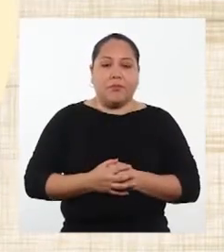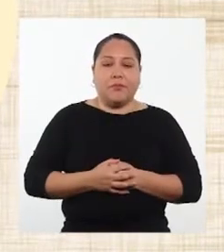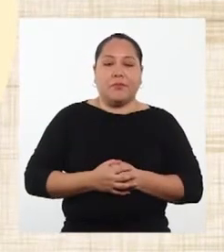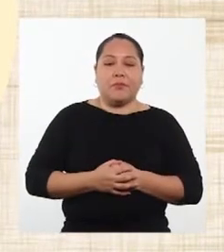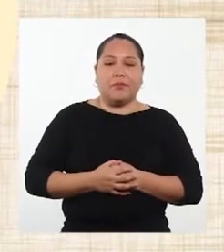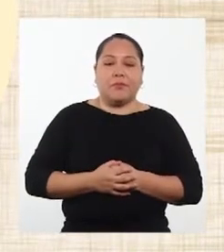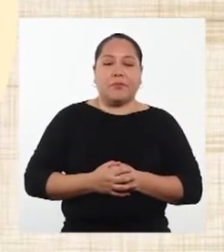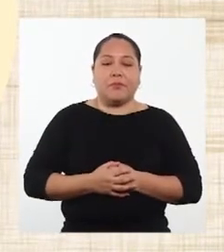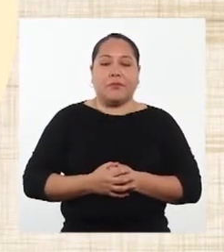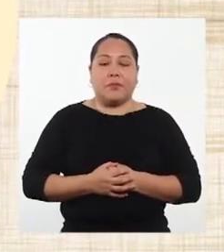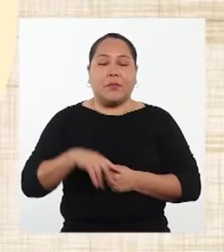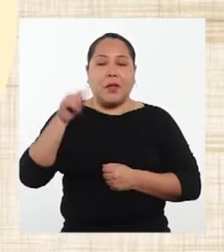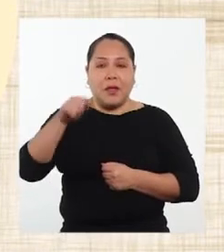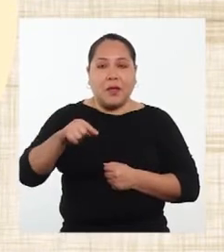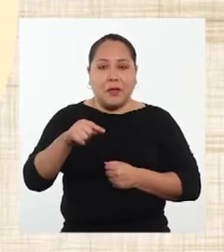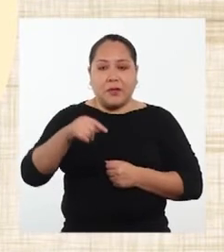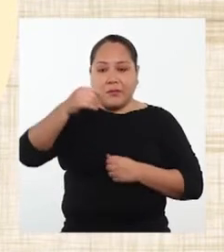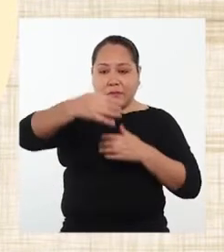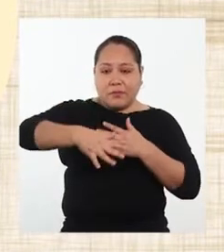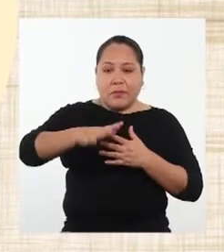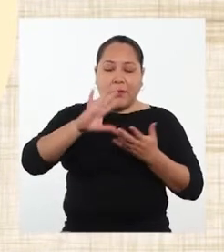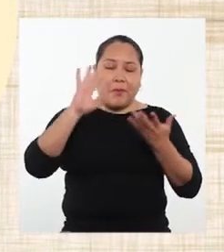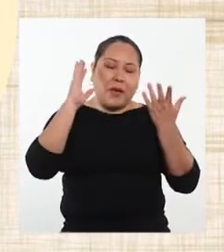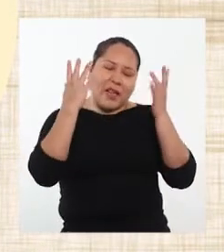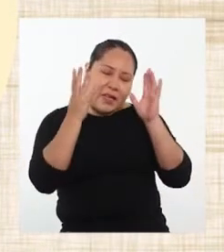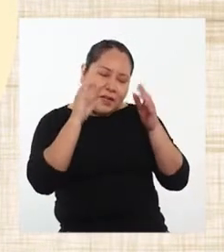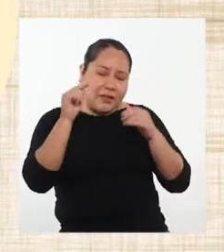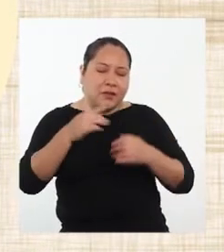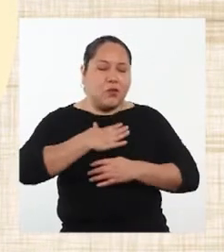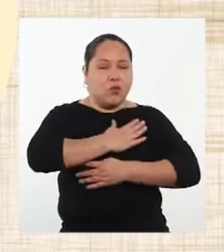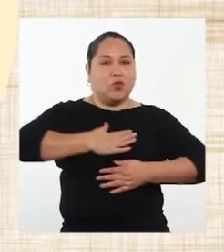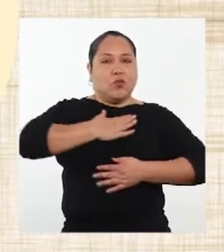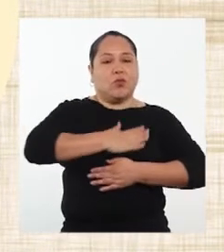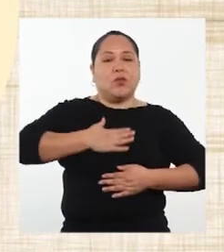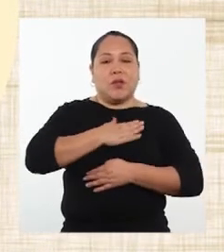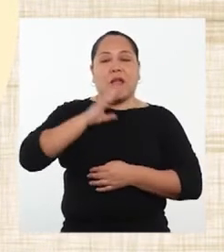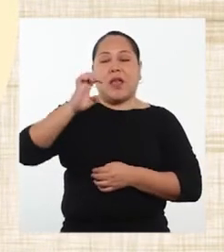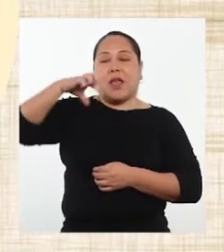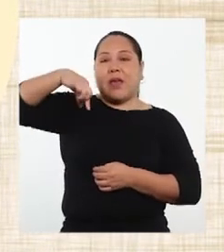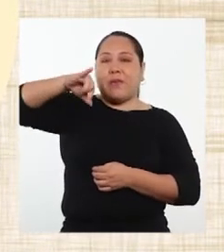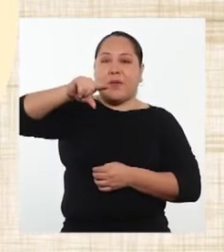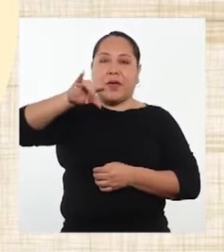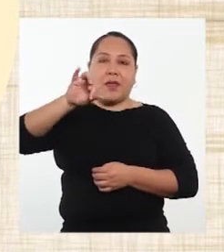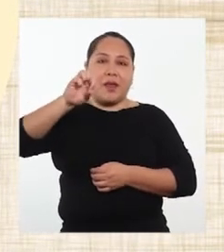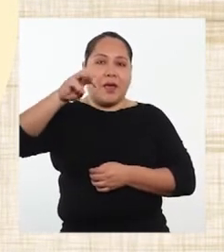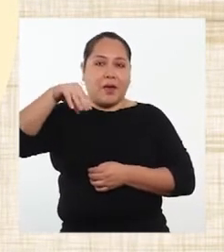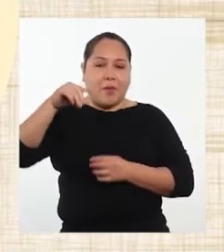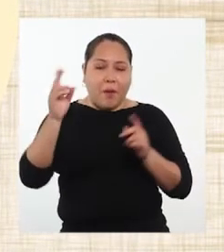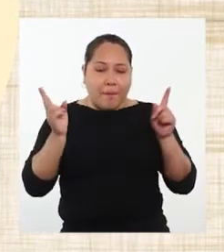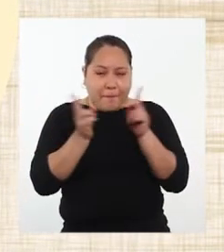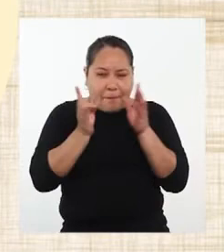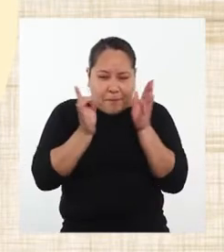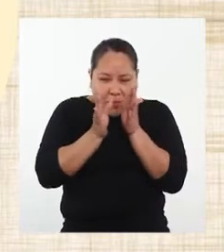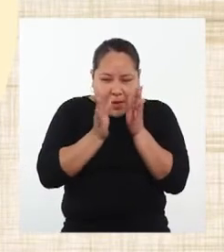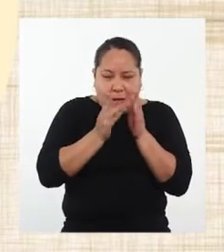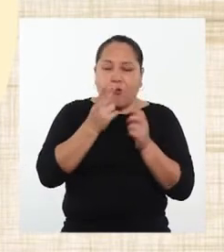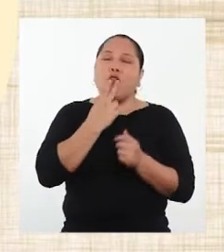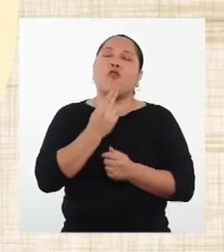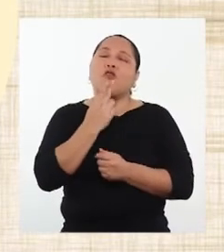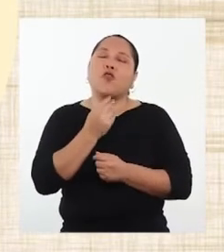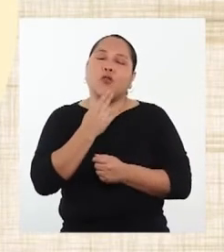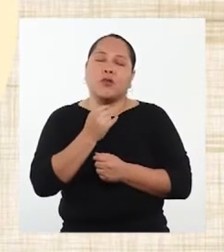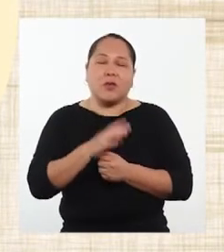literaria. A la abeja semejante, para que cause placer, el epigrama ha de ser